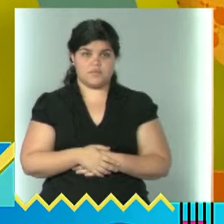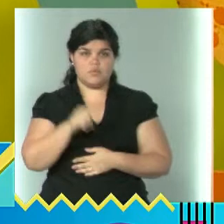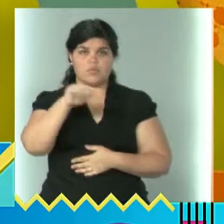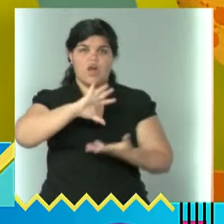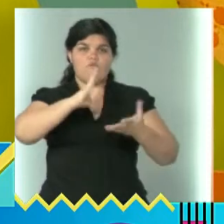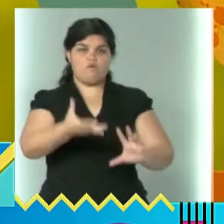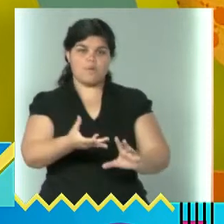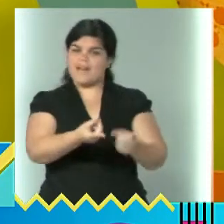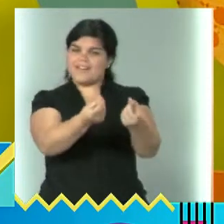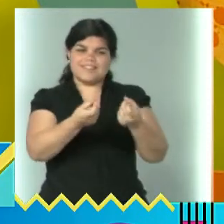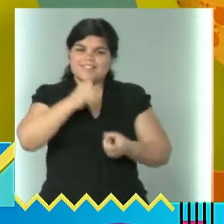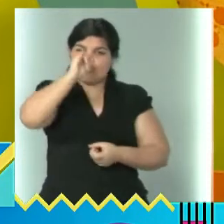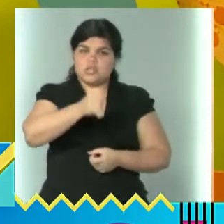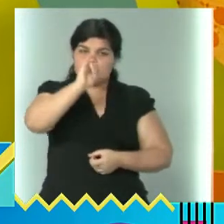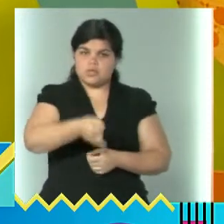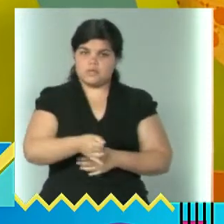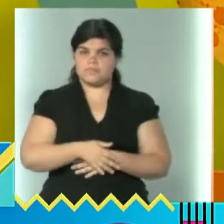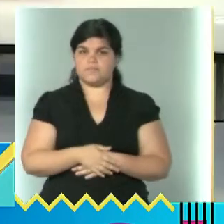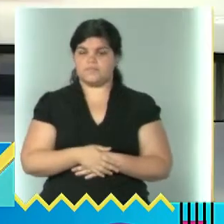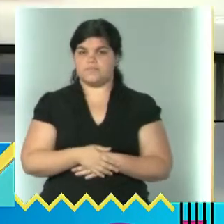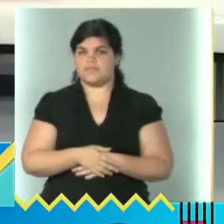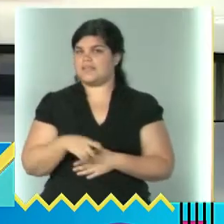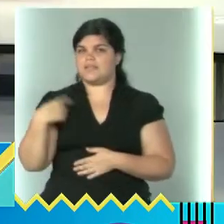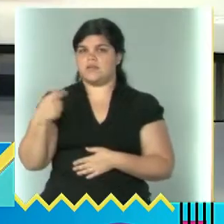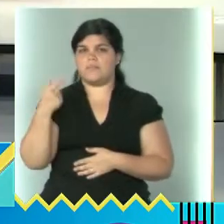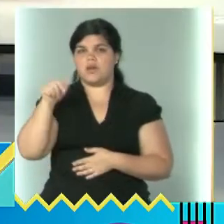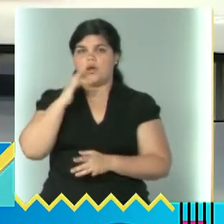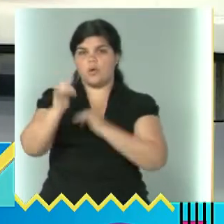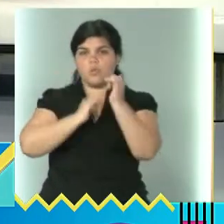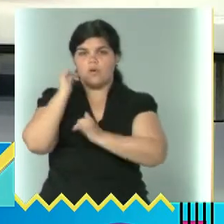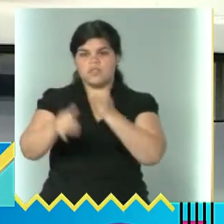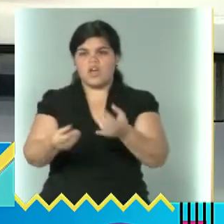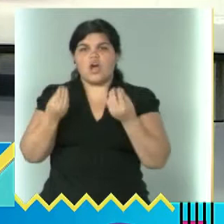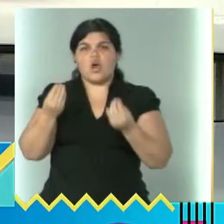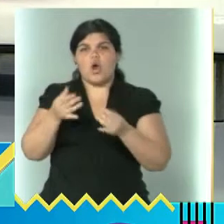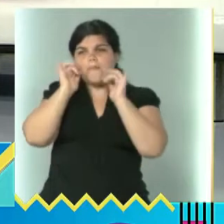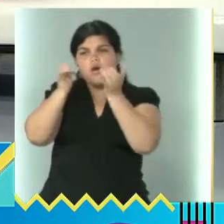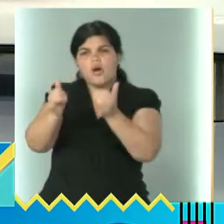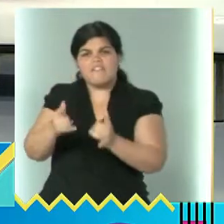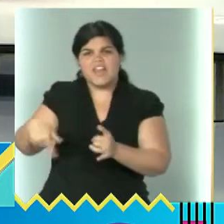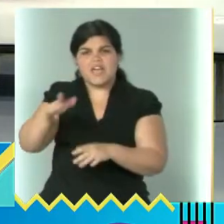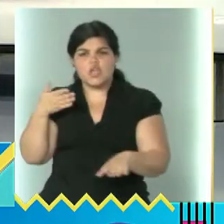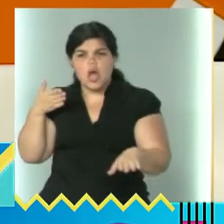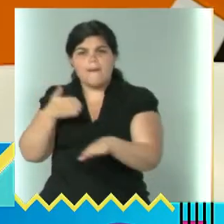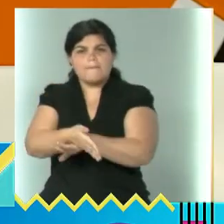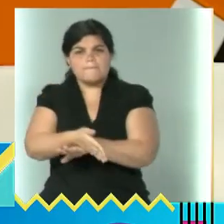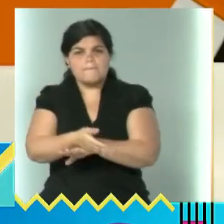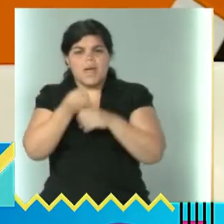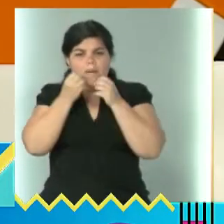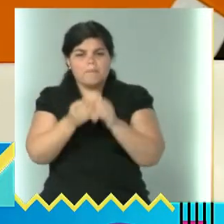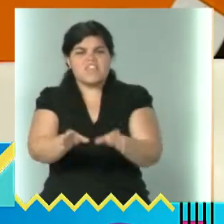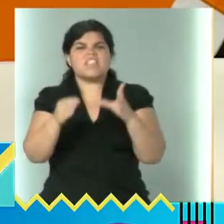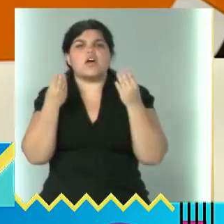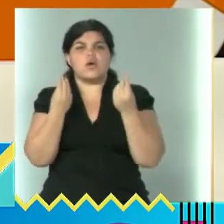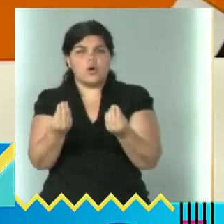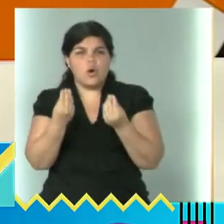actitud necesaria. Yo siempre hablaba recién de los chicos, cómo se introducen o sus primeras interacciones sociales, capaz que eran por